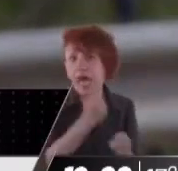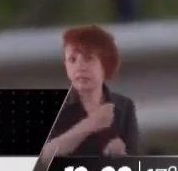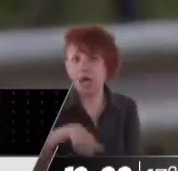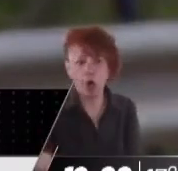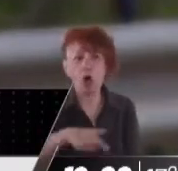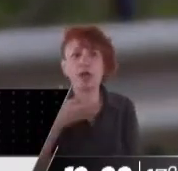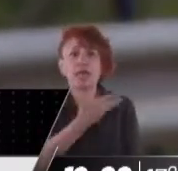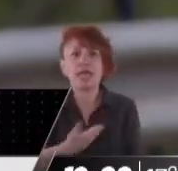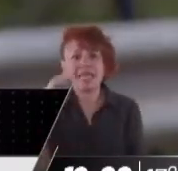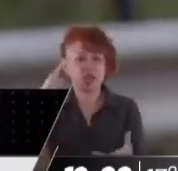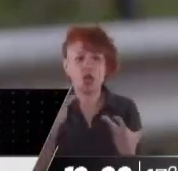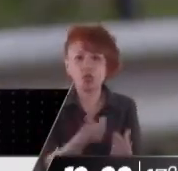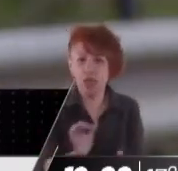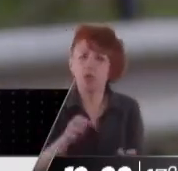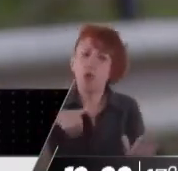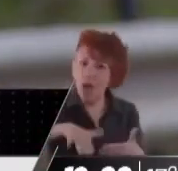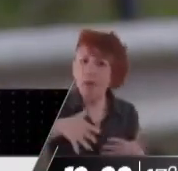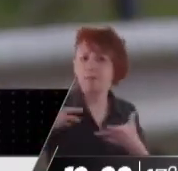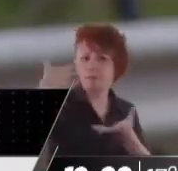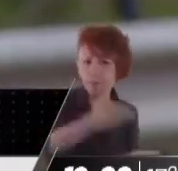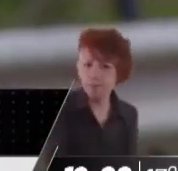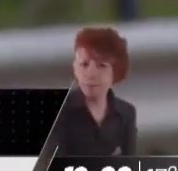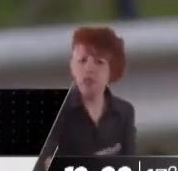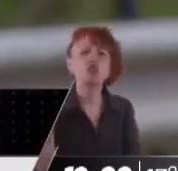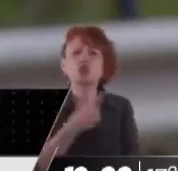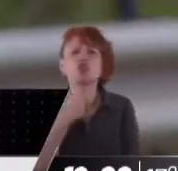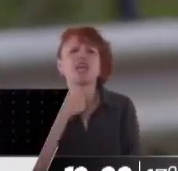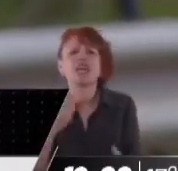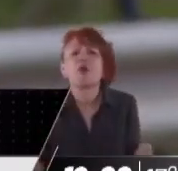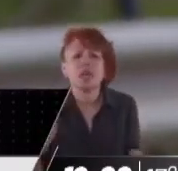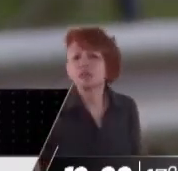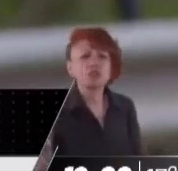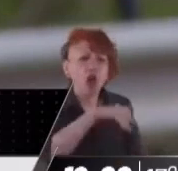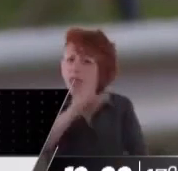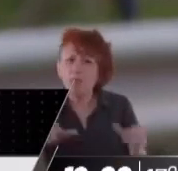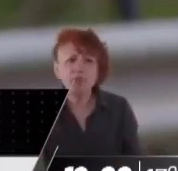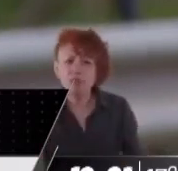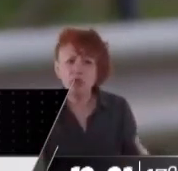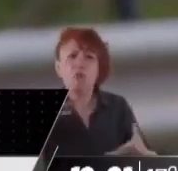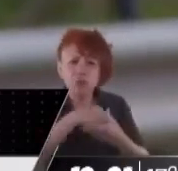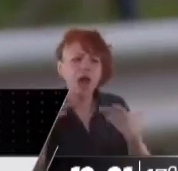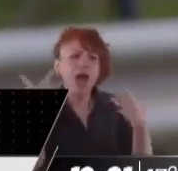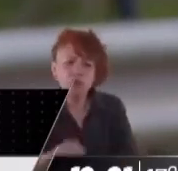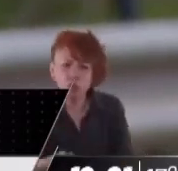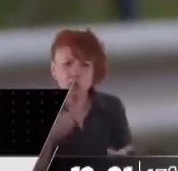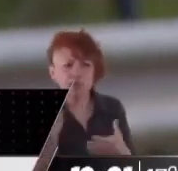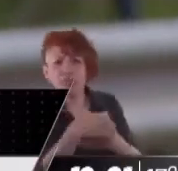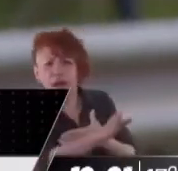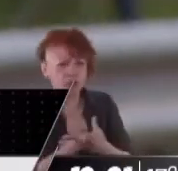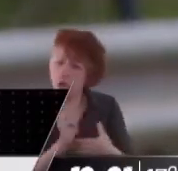Estado. Nosotros queremos que nadie quede olvidado. Así como en su momento hicimos el